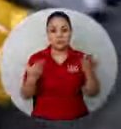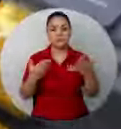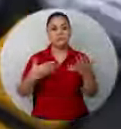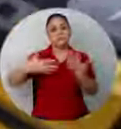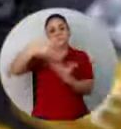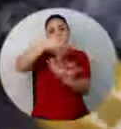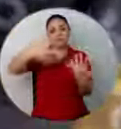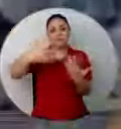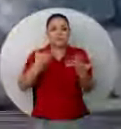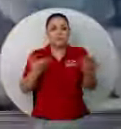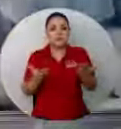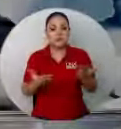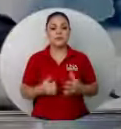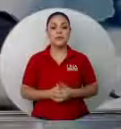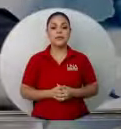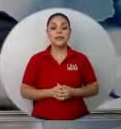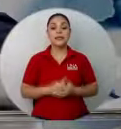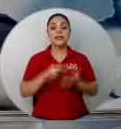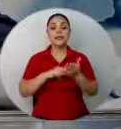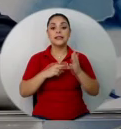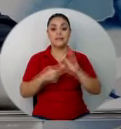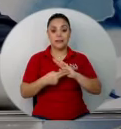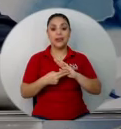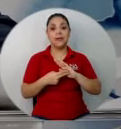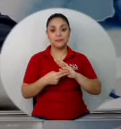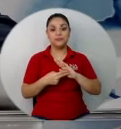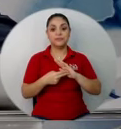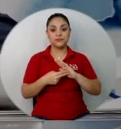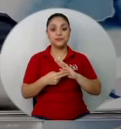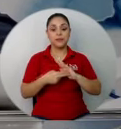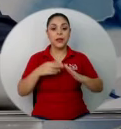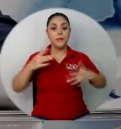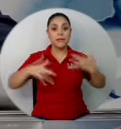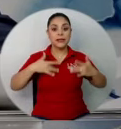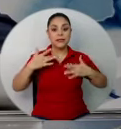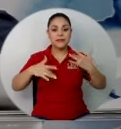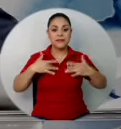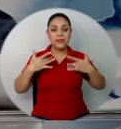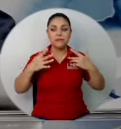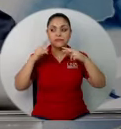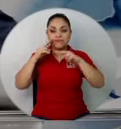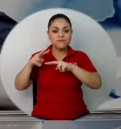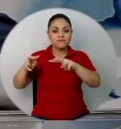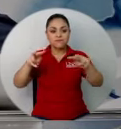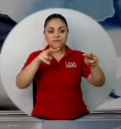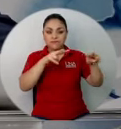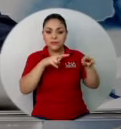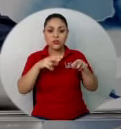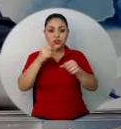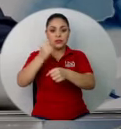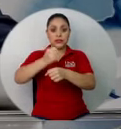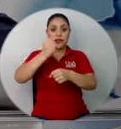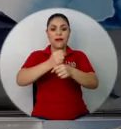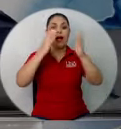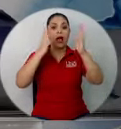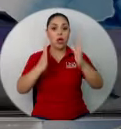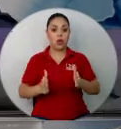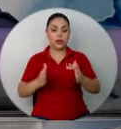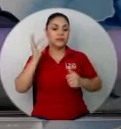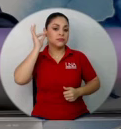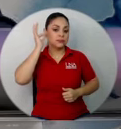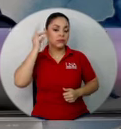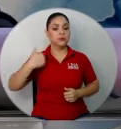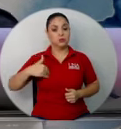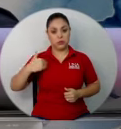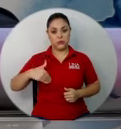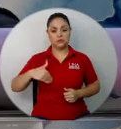una clima organizacional es la percepción que se tiene a nivel de los trabajadores y las trabajadoras, y